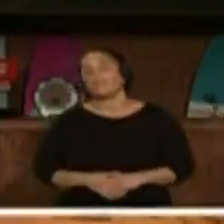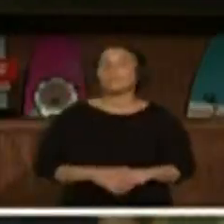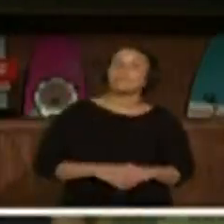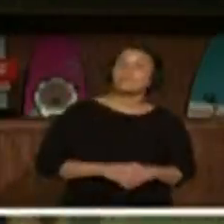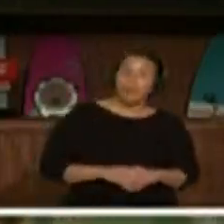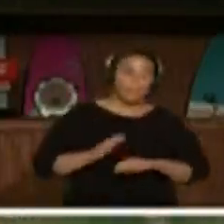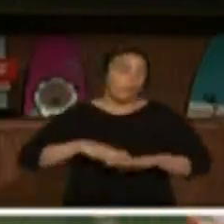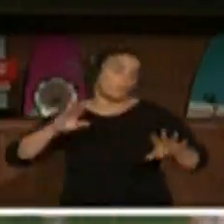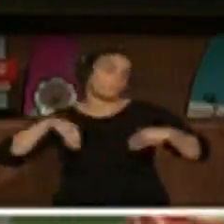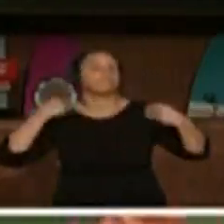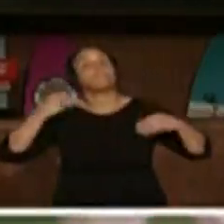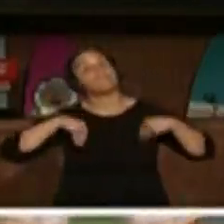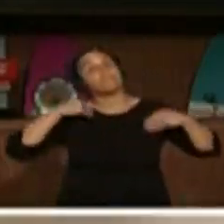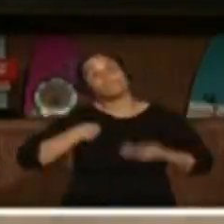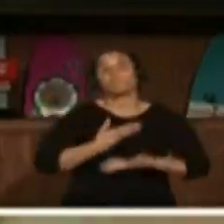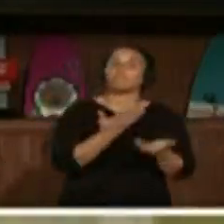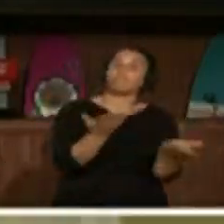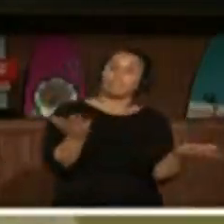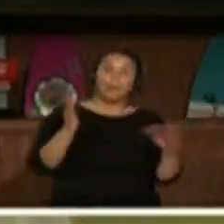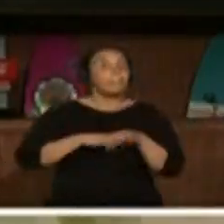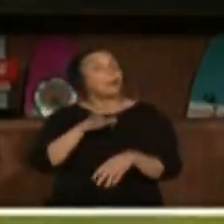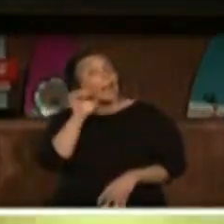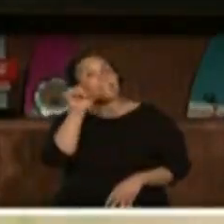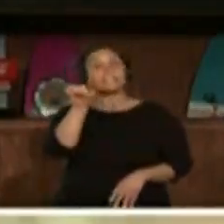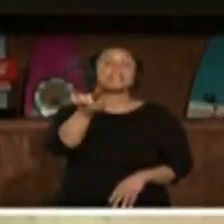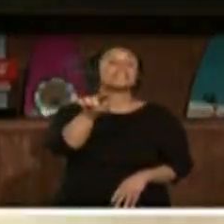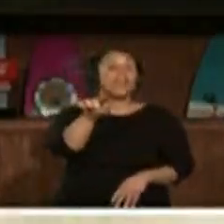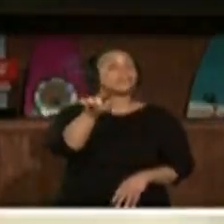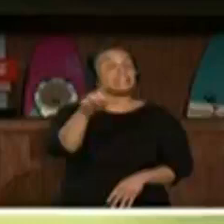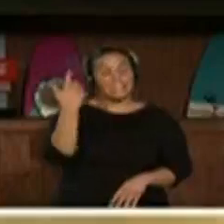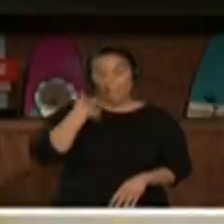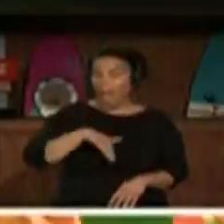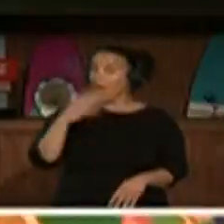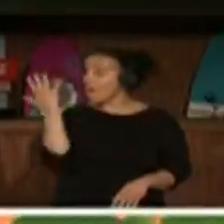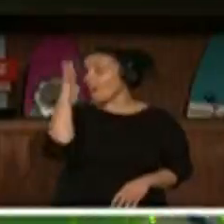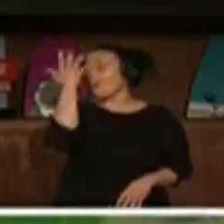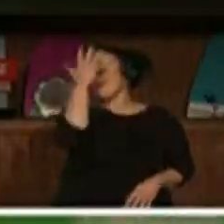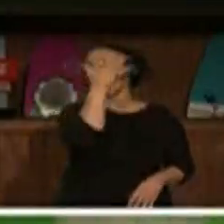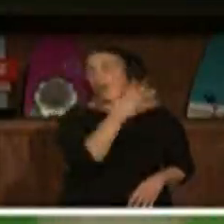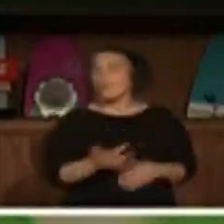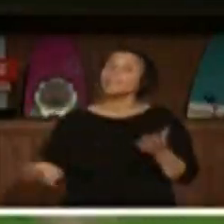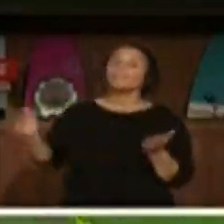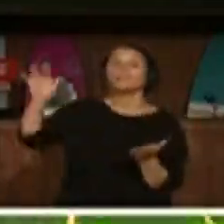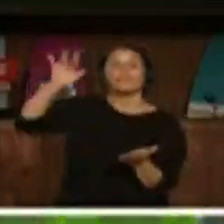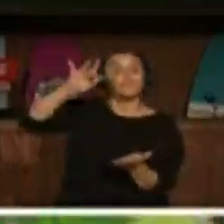locos para hacerte disfrutar, para ti que ha llegado el carnaval.